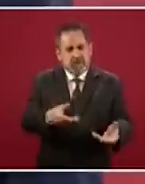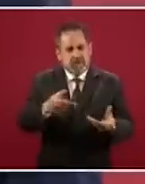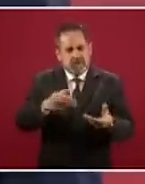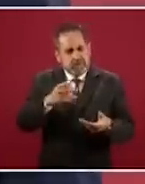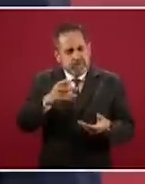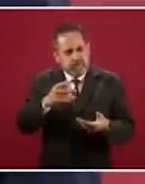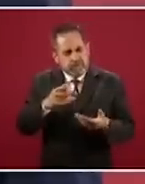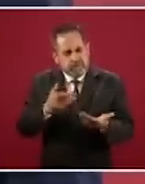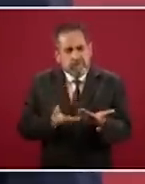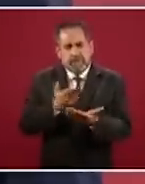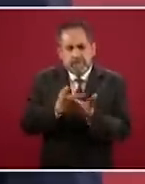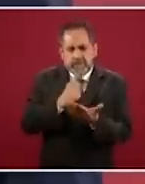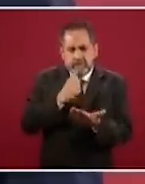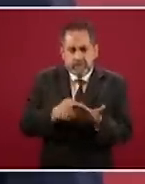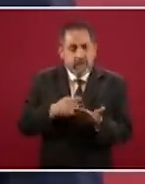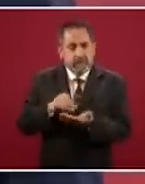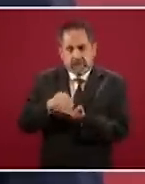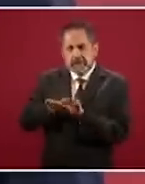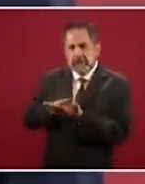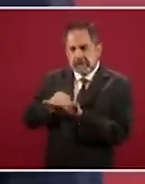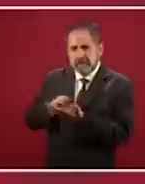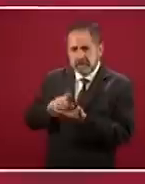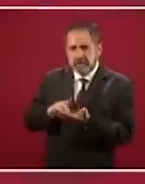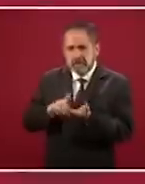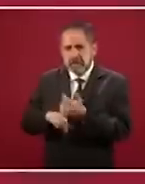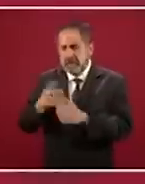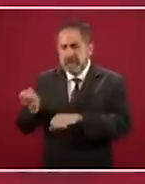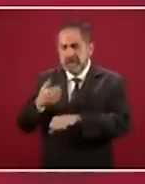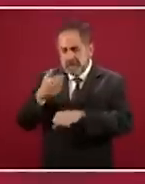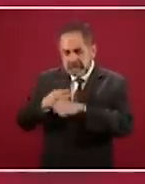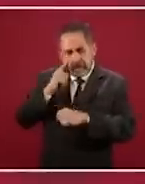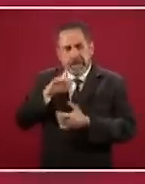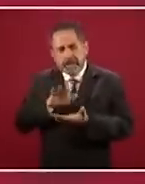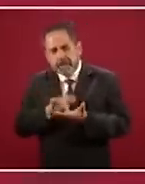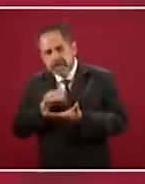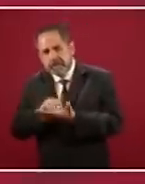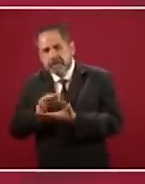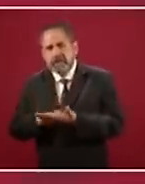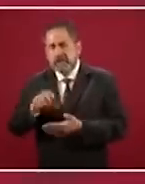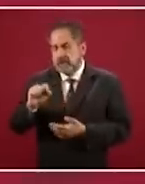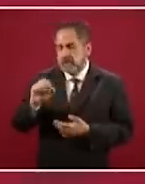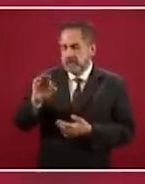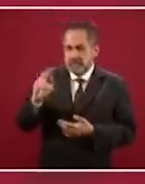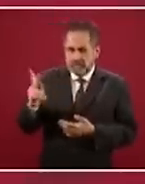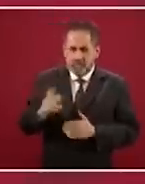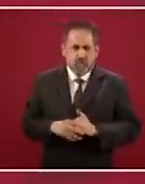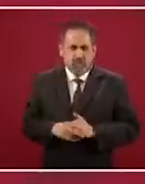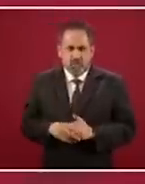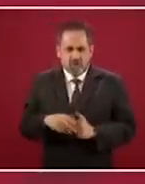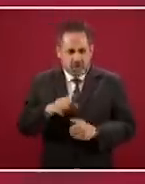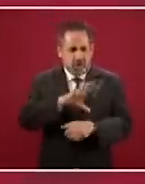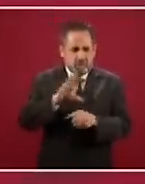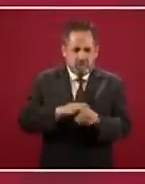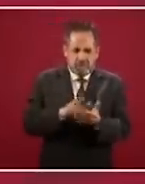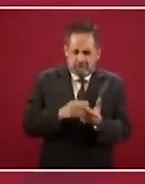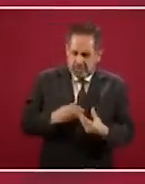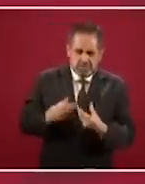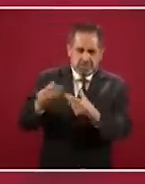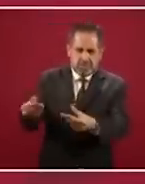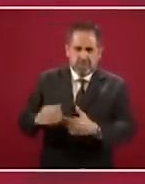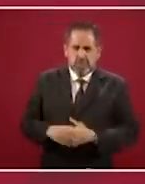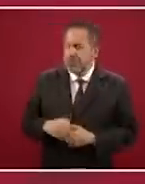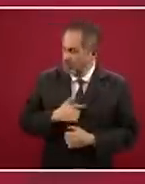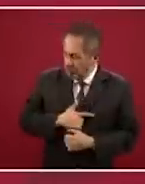planteando lo está registrando la Secretaría de la Función Pública y además nos entregas los documentos.